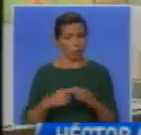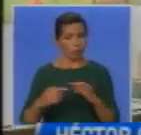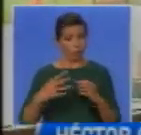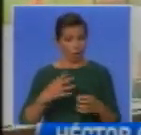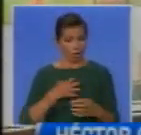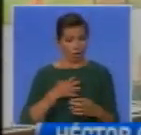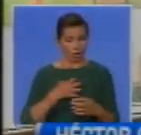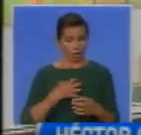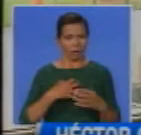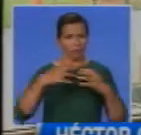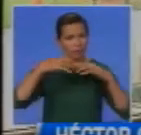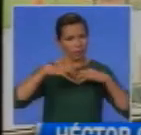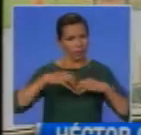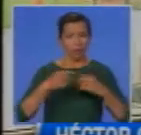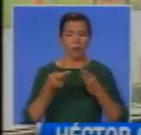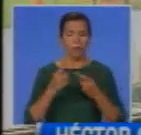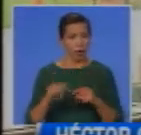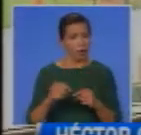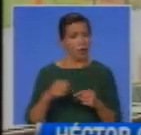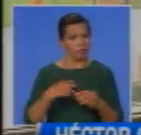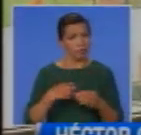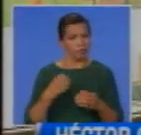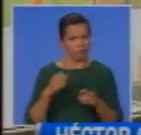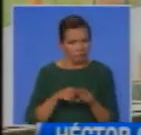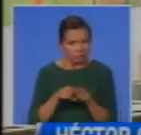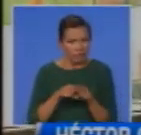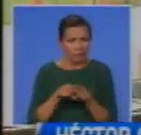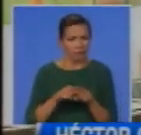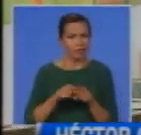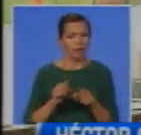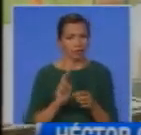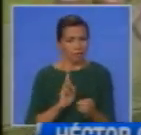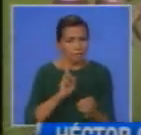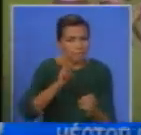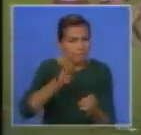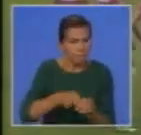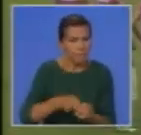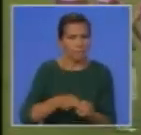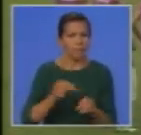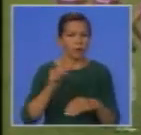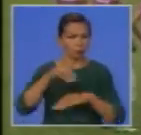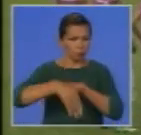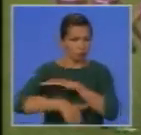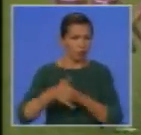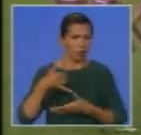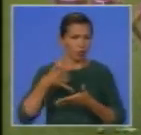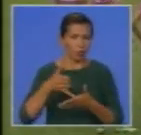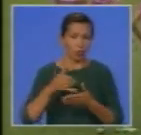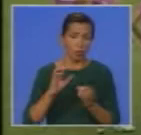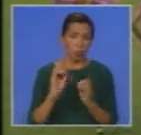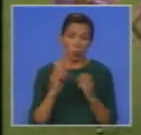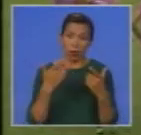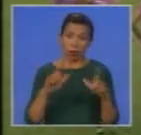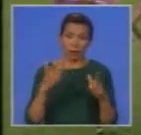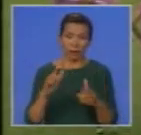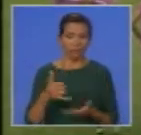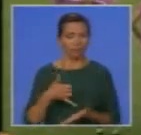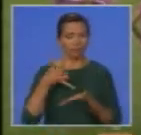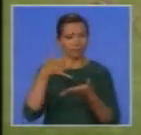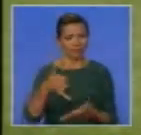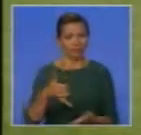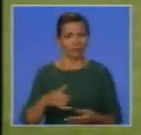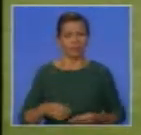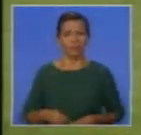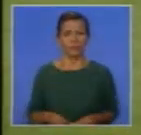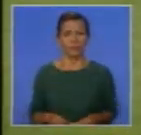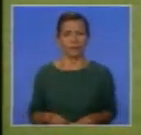de clasificación a Copa Sudamericana y peleando un cupo a la Libertadores. Y es que los jugadores saben que eso significaría ingresos por